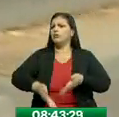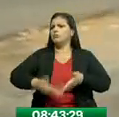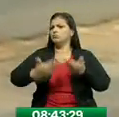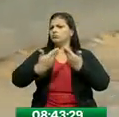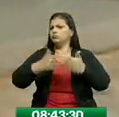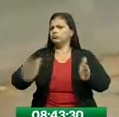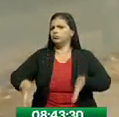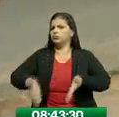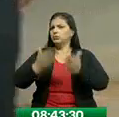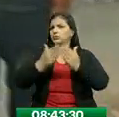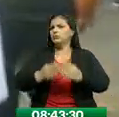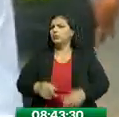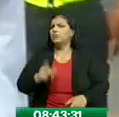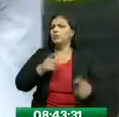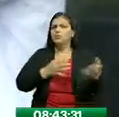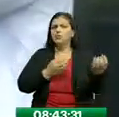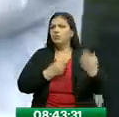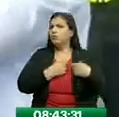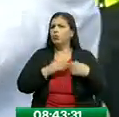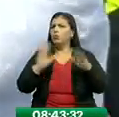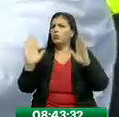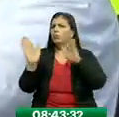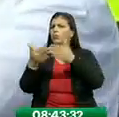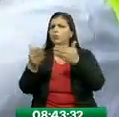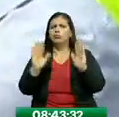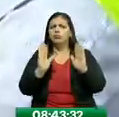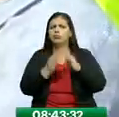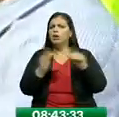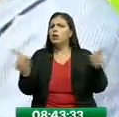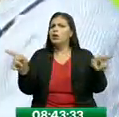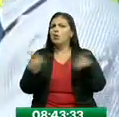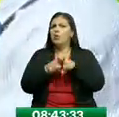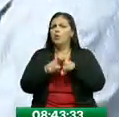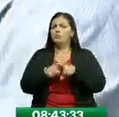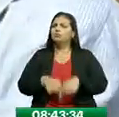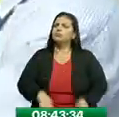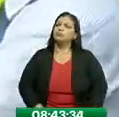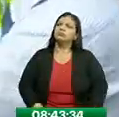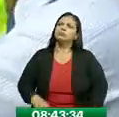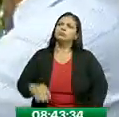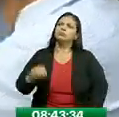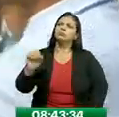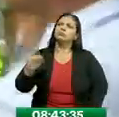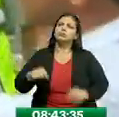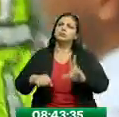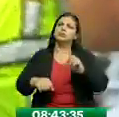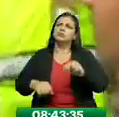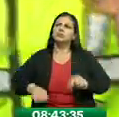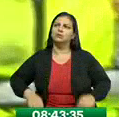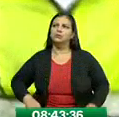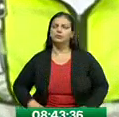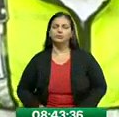oficial. Solamente despéjenos la inquietud. ¿Está abierto al tránsito el puente alterno o no?